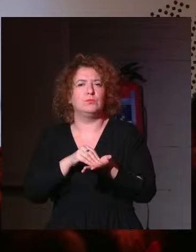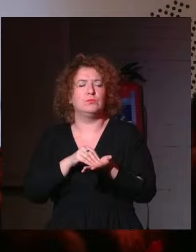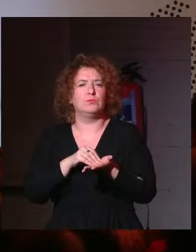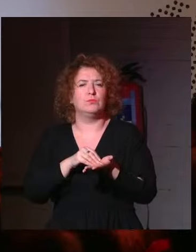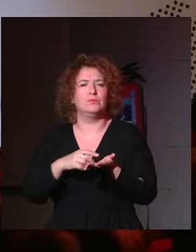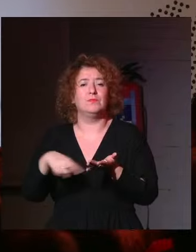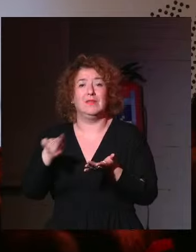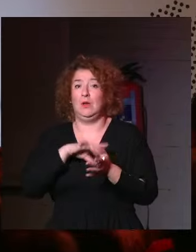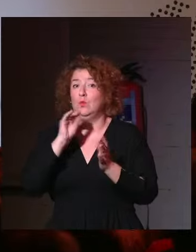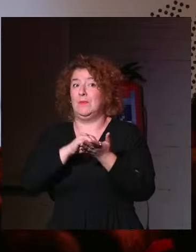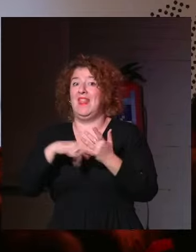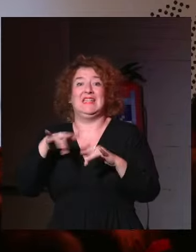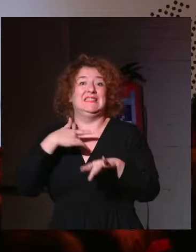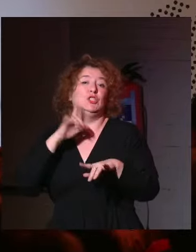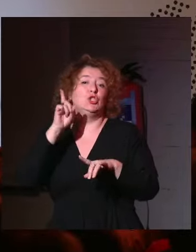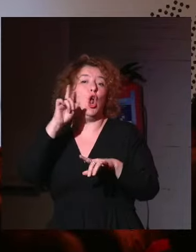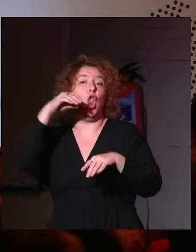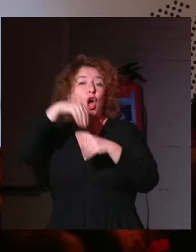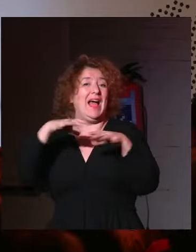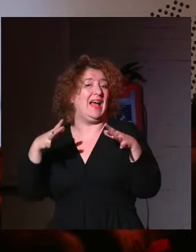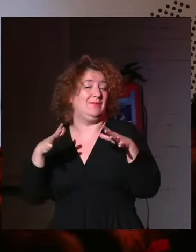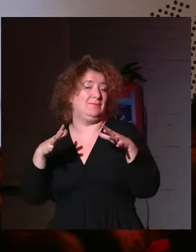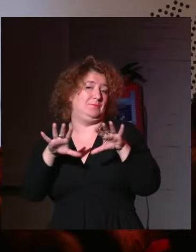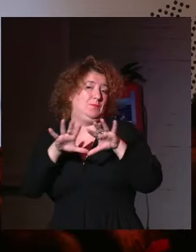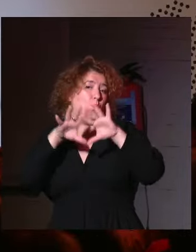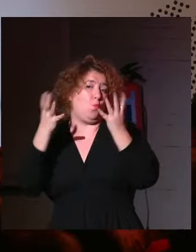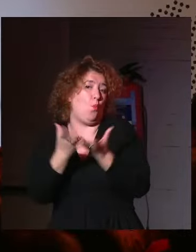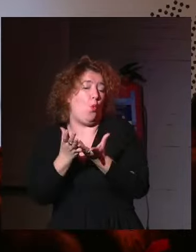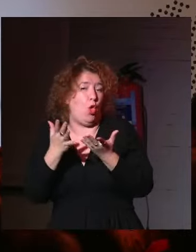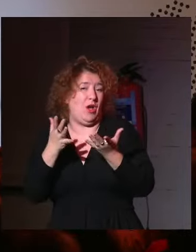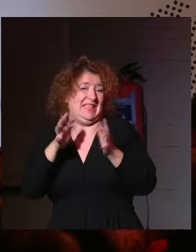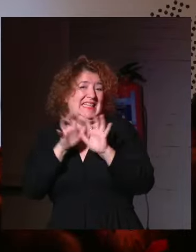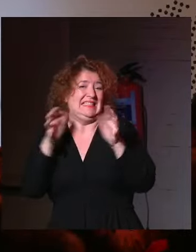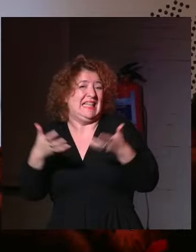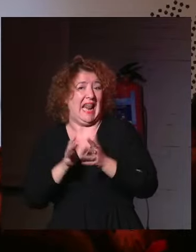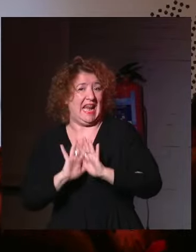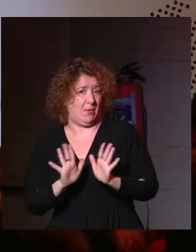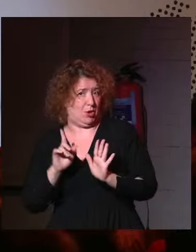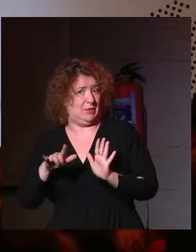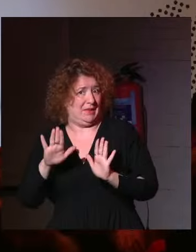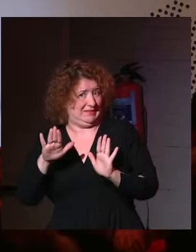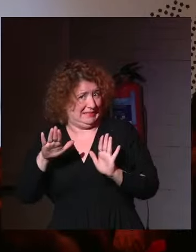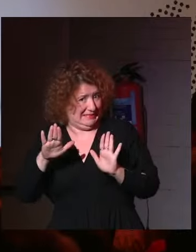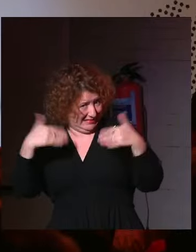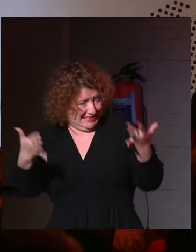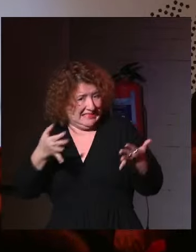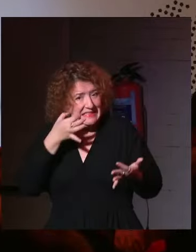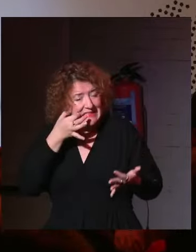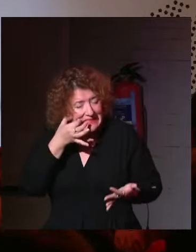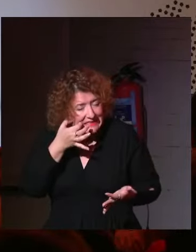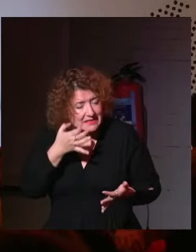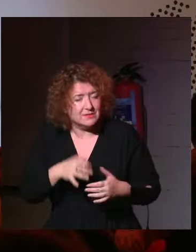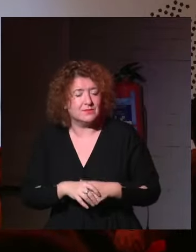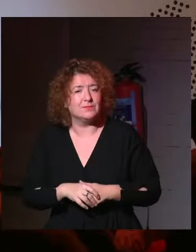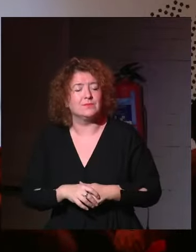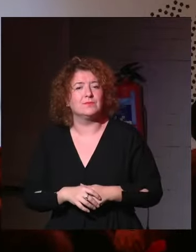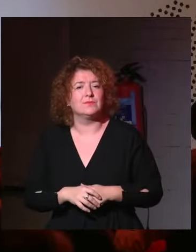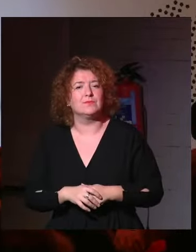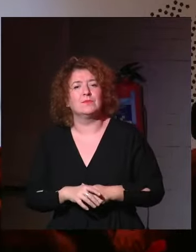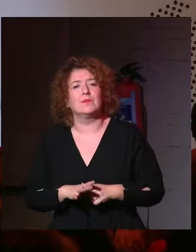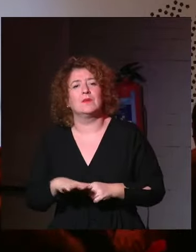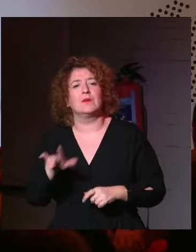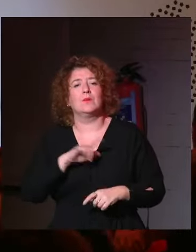lo digital y y el efecto que tiene como muchas eh periodistas y